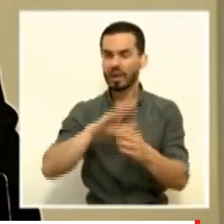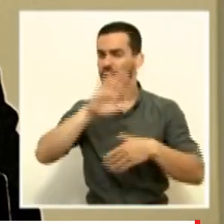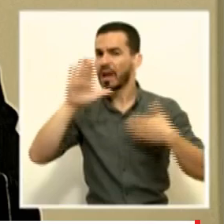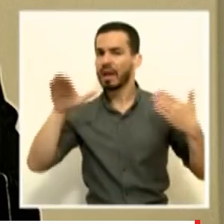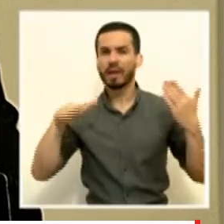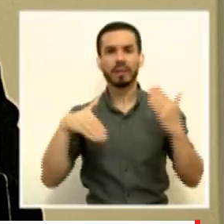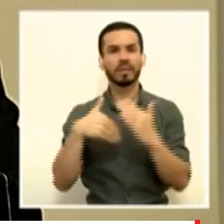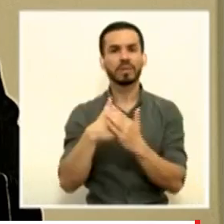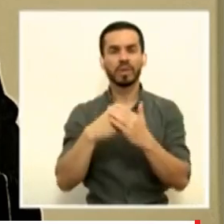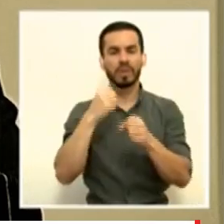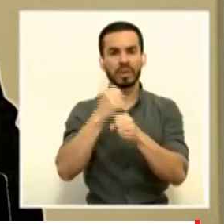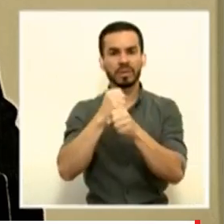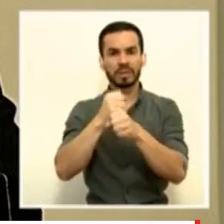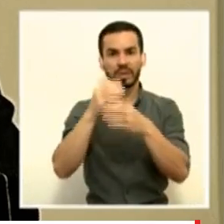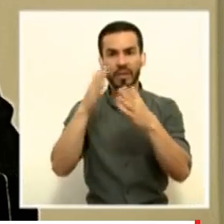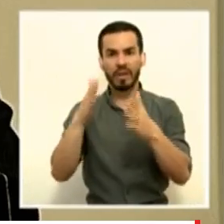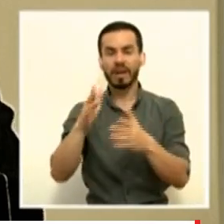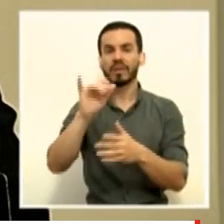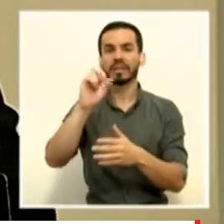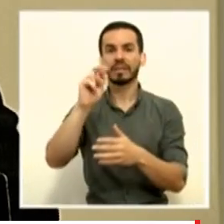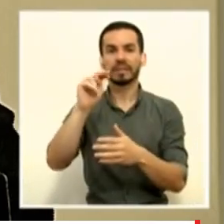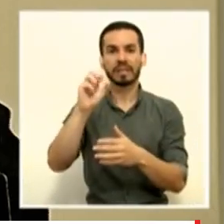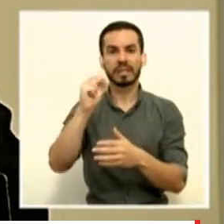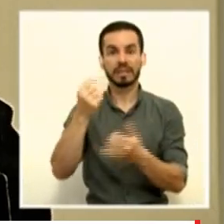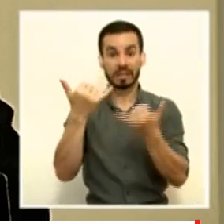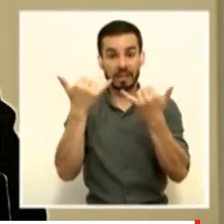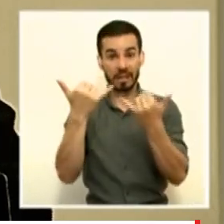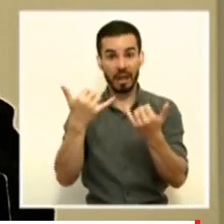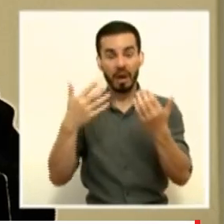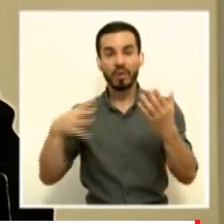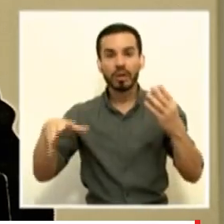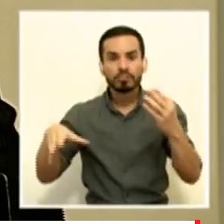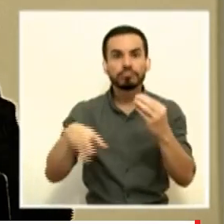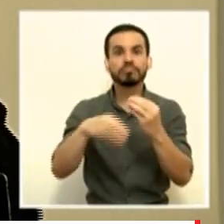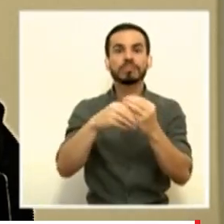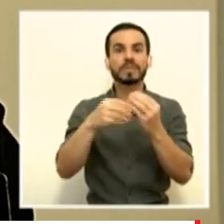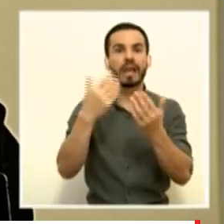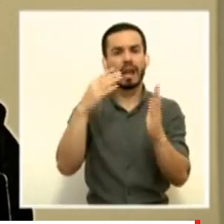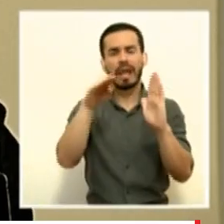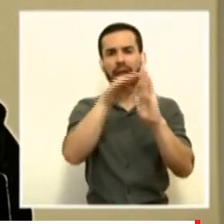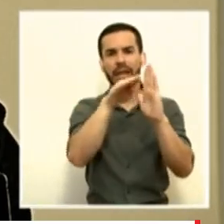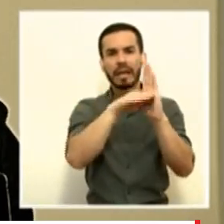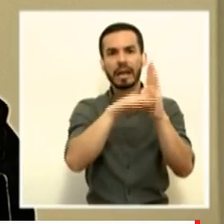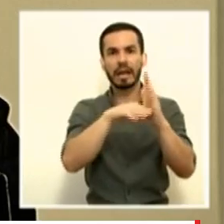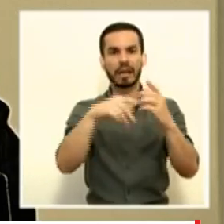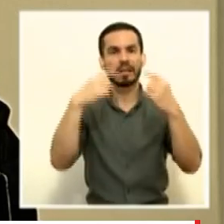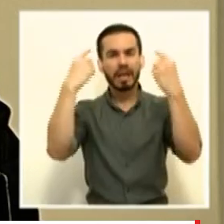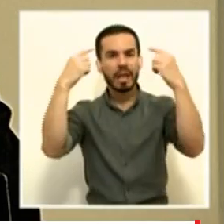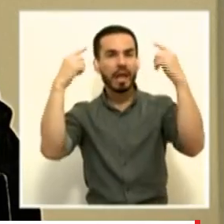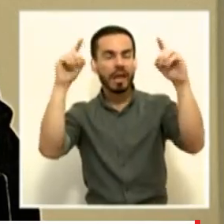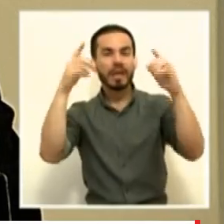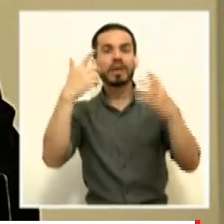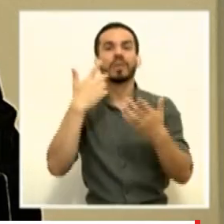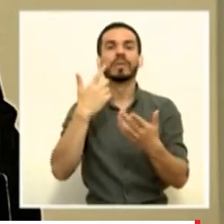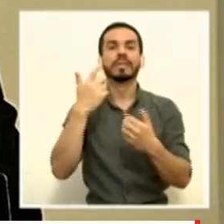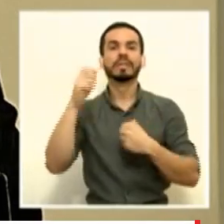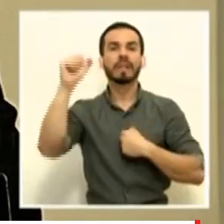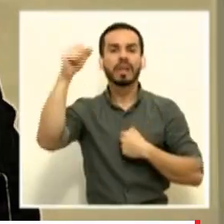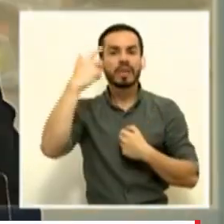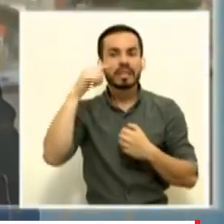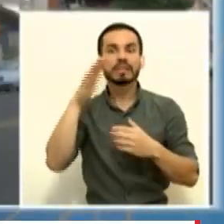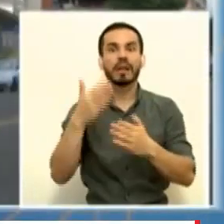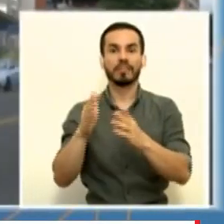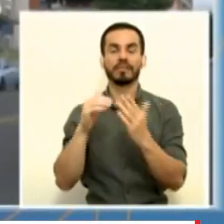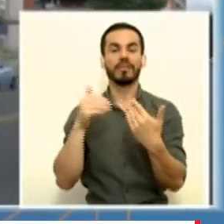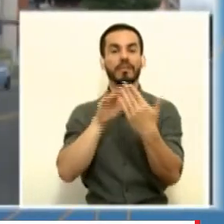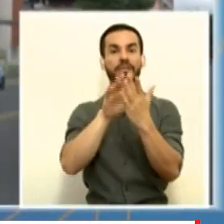a todos los colaboradores INS que ahora se suman a la gran lista de heroínas que están al frente